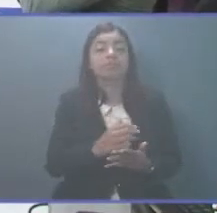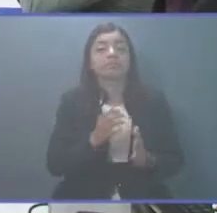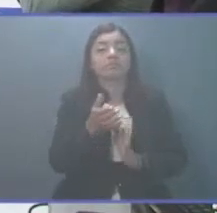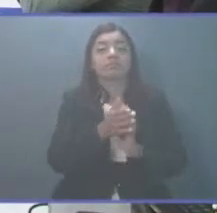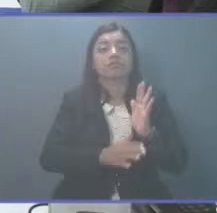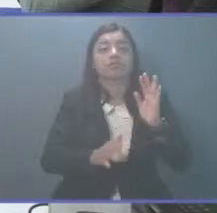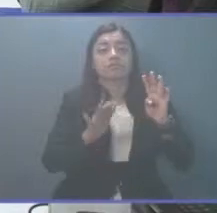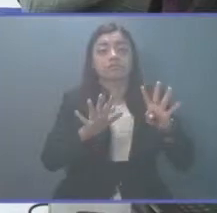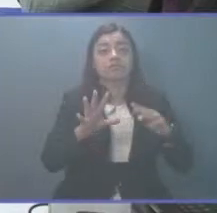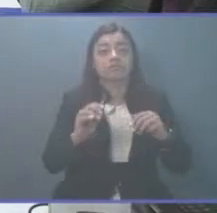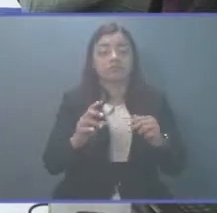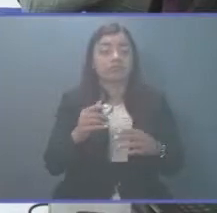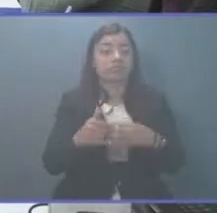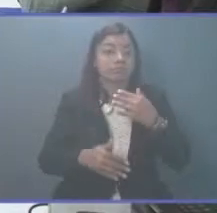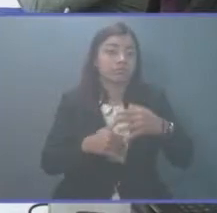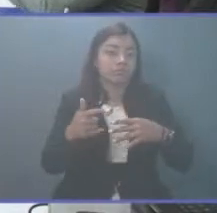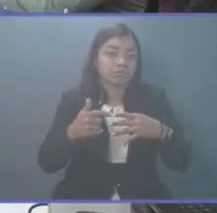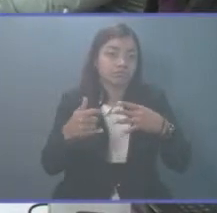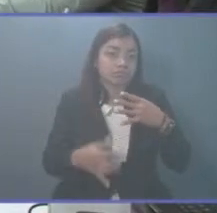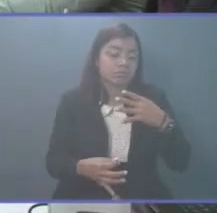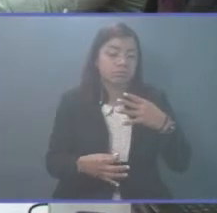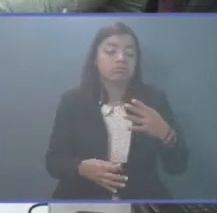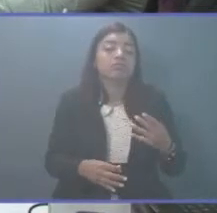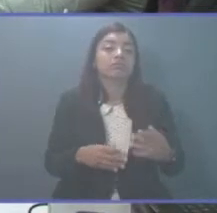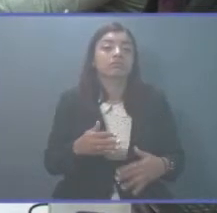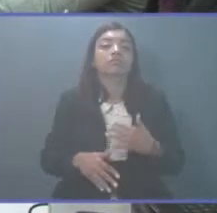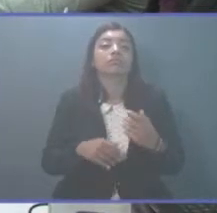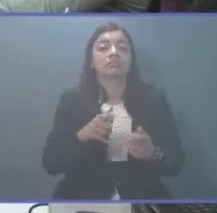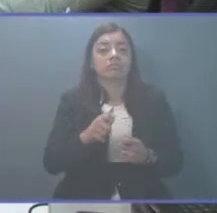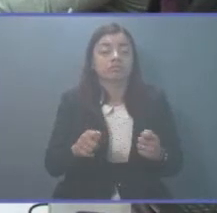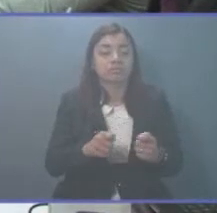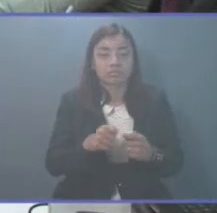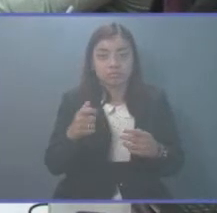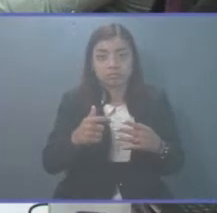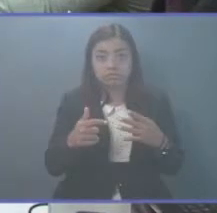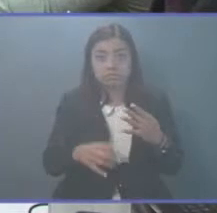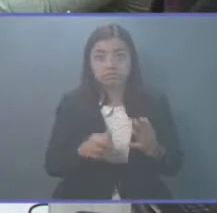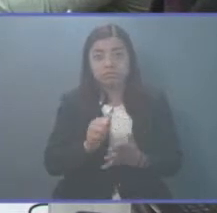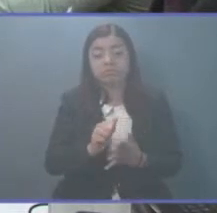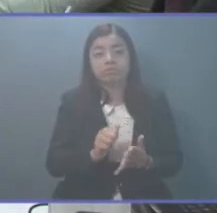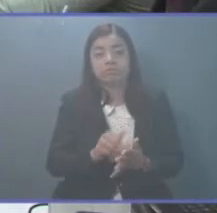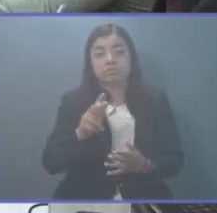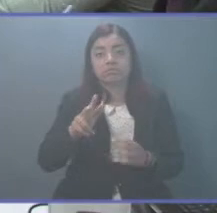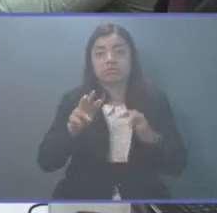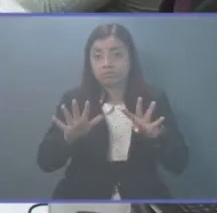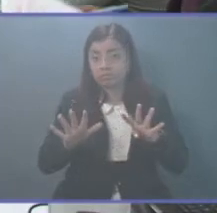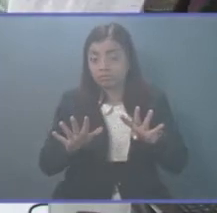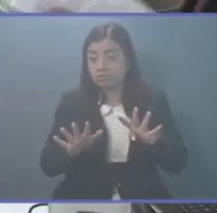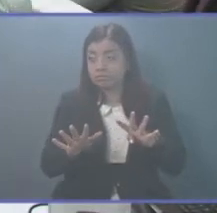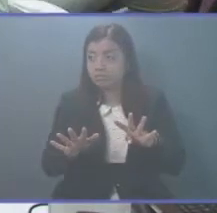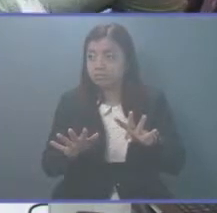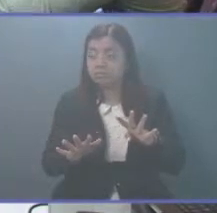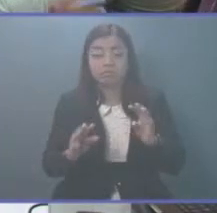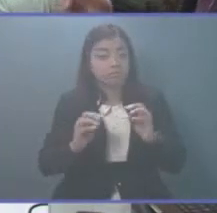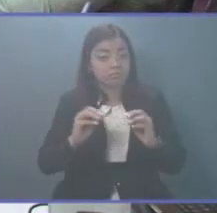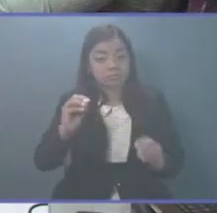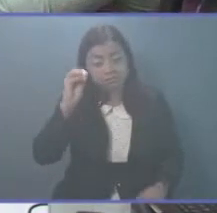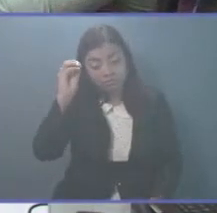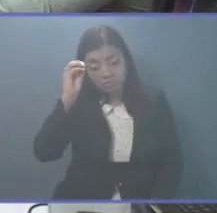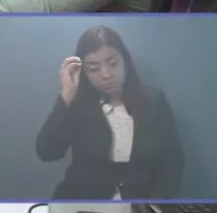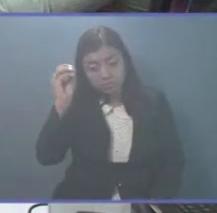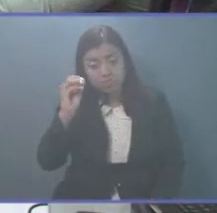Capítulo 9, disposiciones finales. Carácter especial de la ley. Artículo 39. No hay